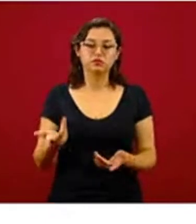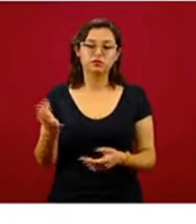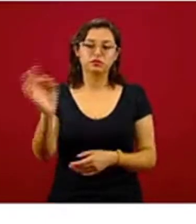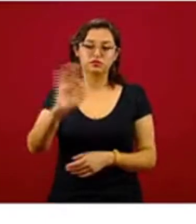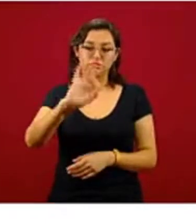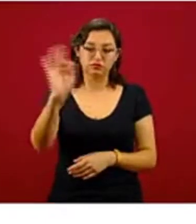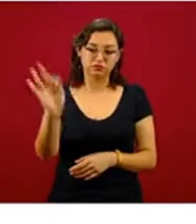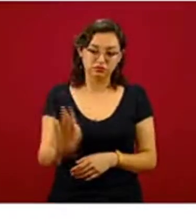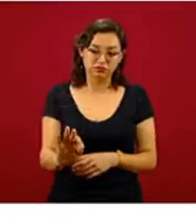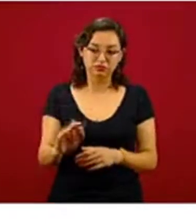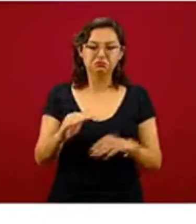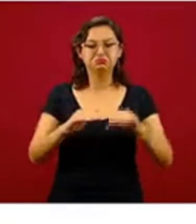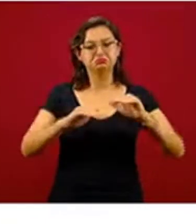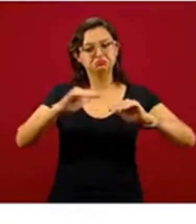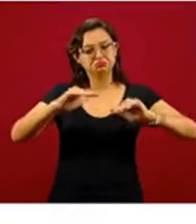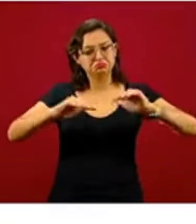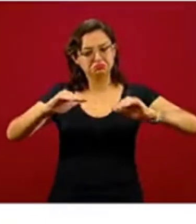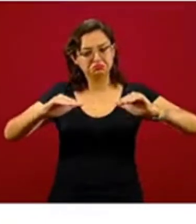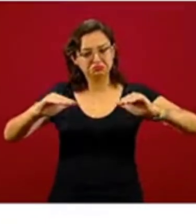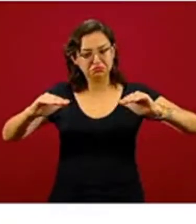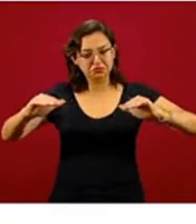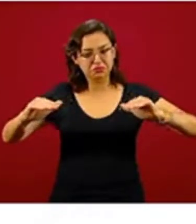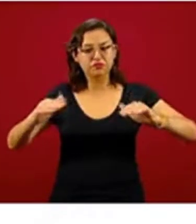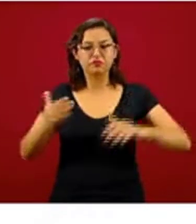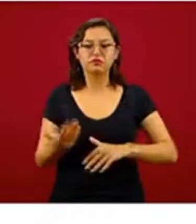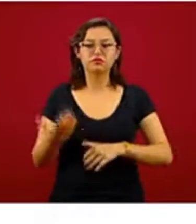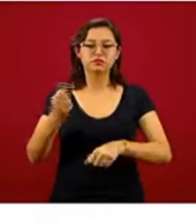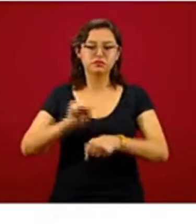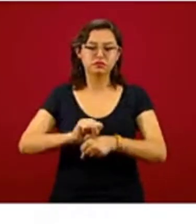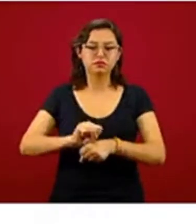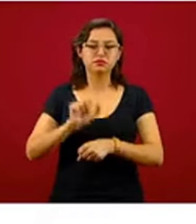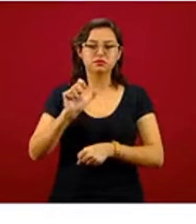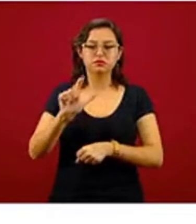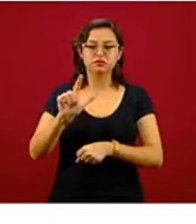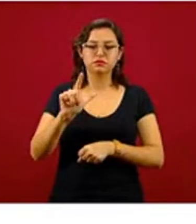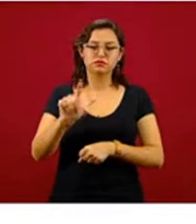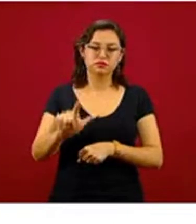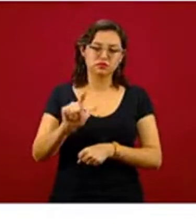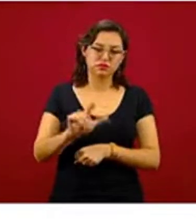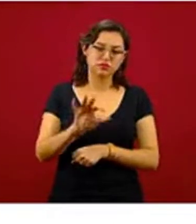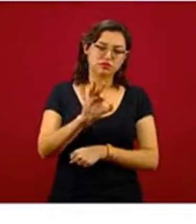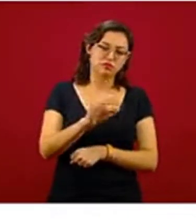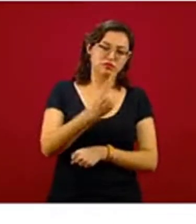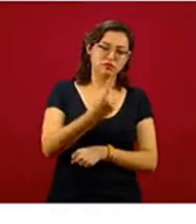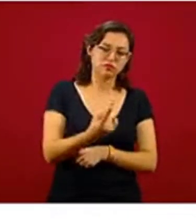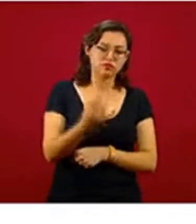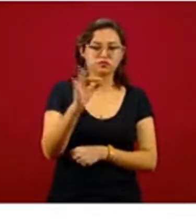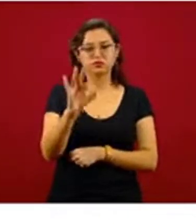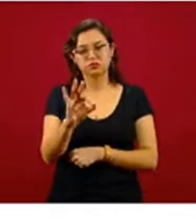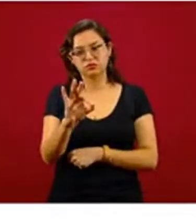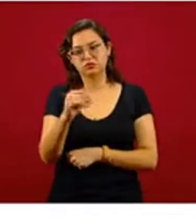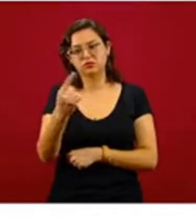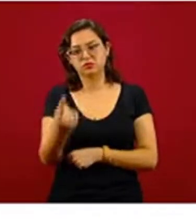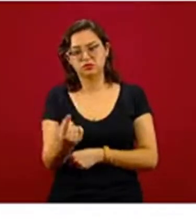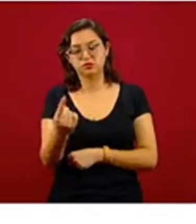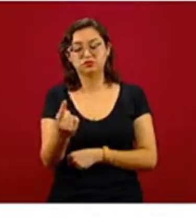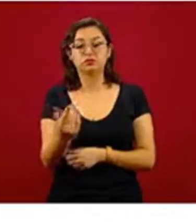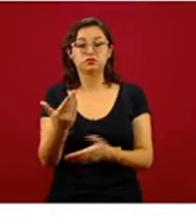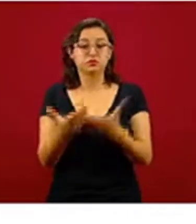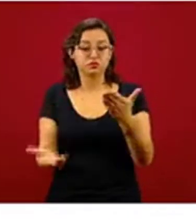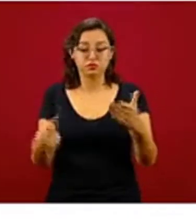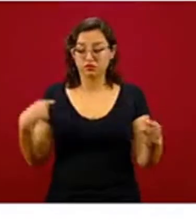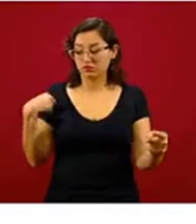positividad de alguna manera se ha estabilizado desde la semana 17, 41, 40, 41 y en la última 39.